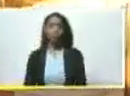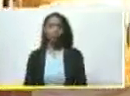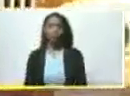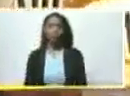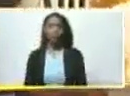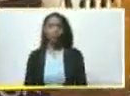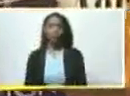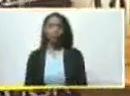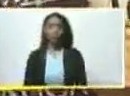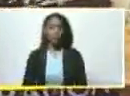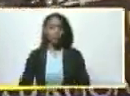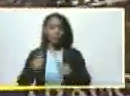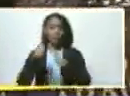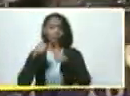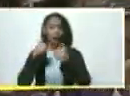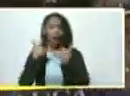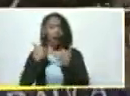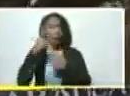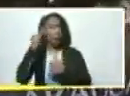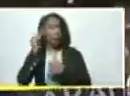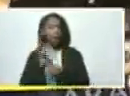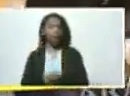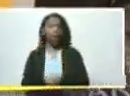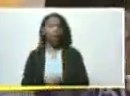Muy bien, ahora Iris.